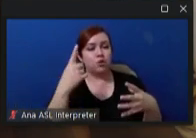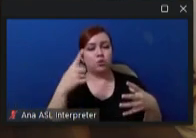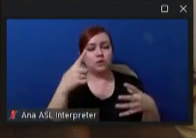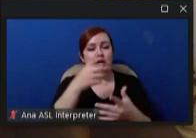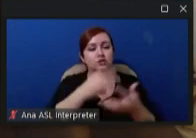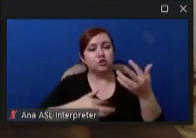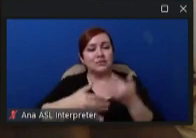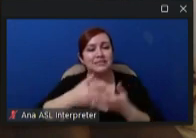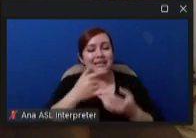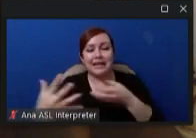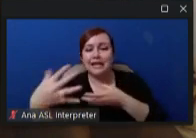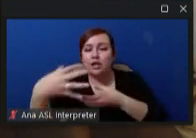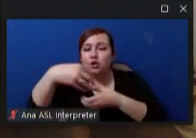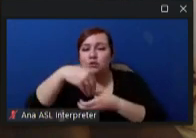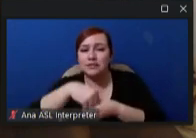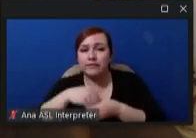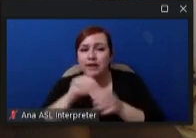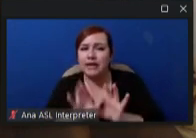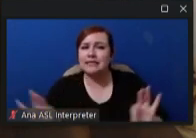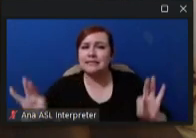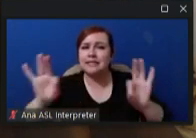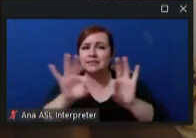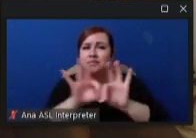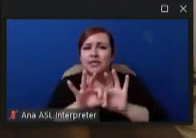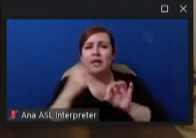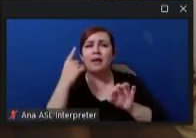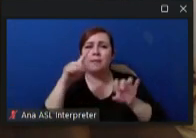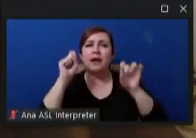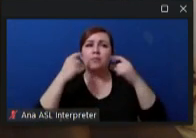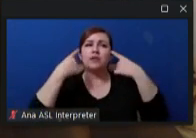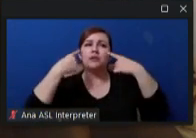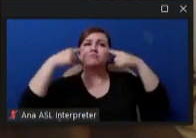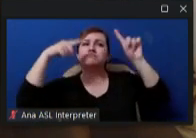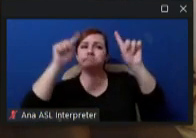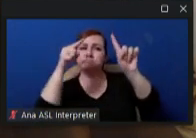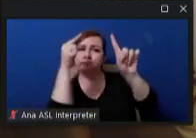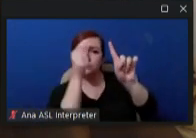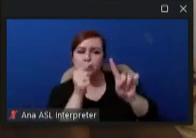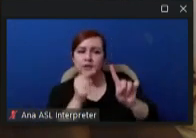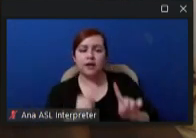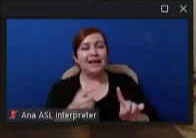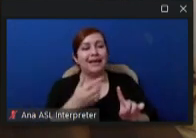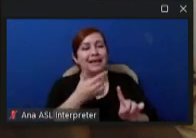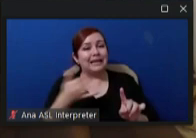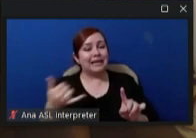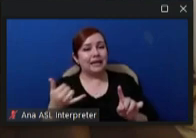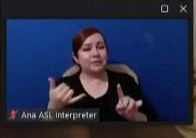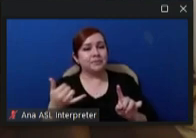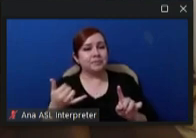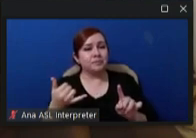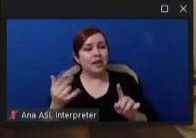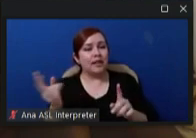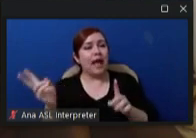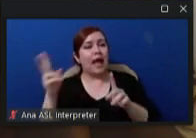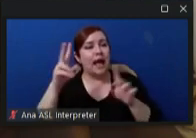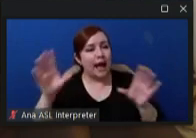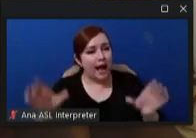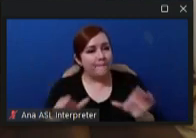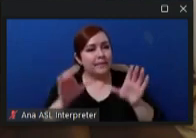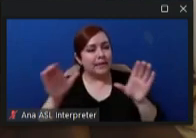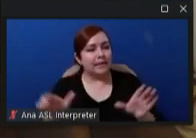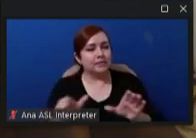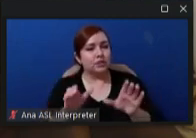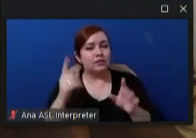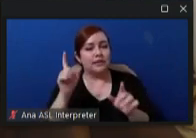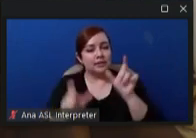inclusiva, esencial para alcanzar los objetivos del desarrollo y la aplicación de la Convención de los Derechos de las Personas con